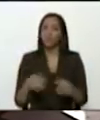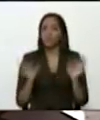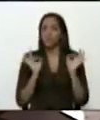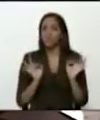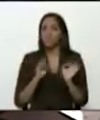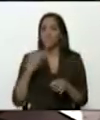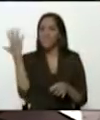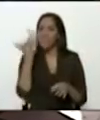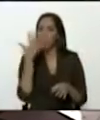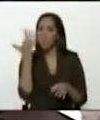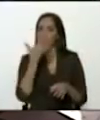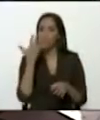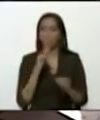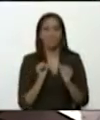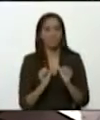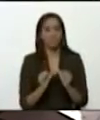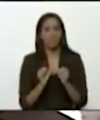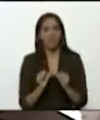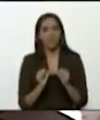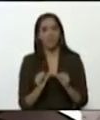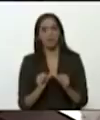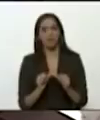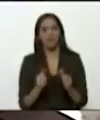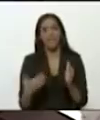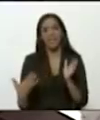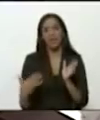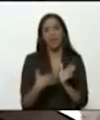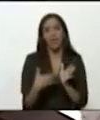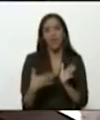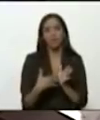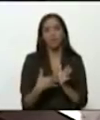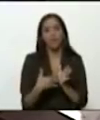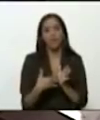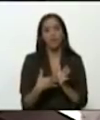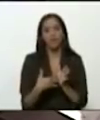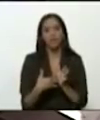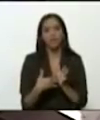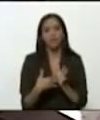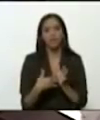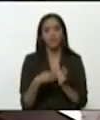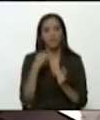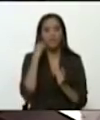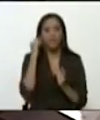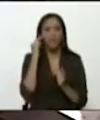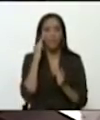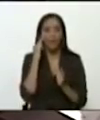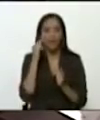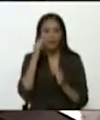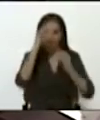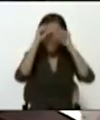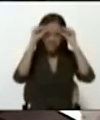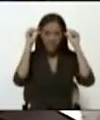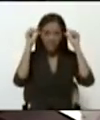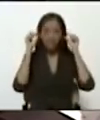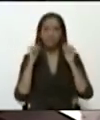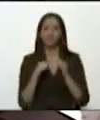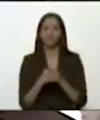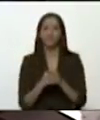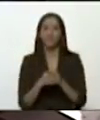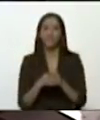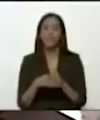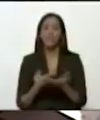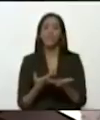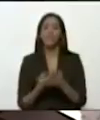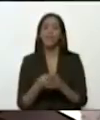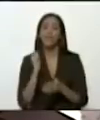duda permanente en contra de Padrino López y en contra de Michael Moreno. Es una